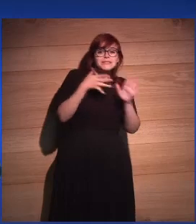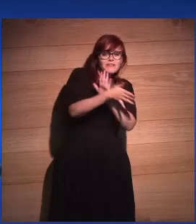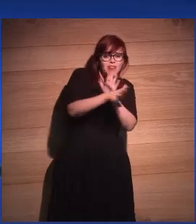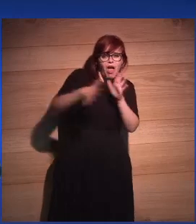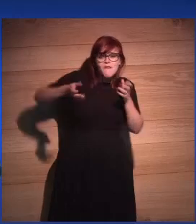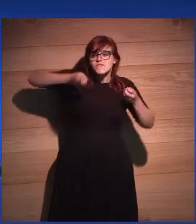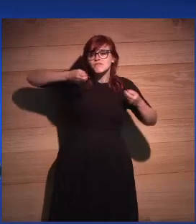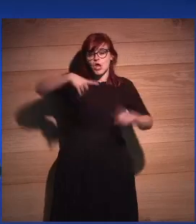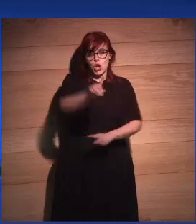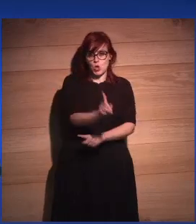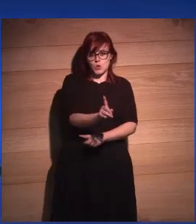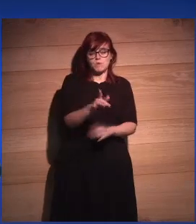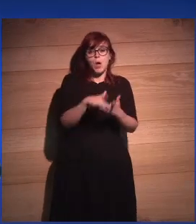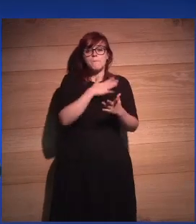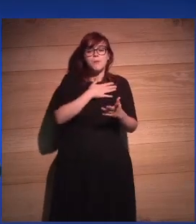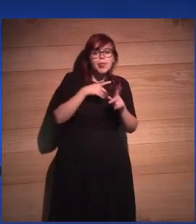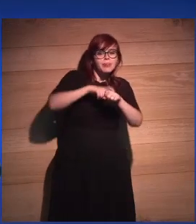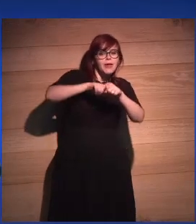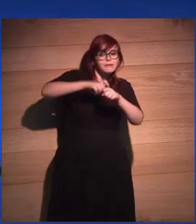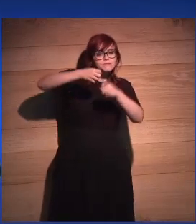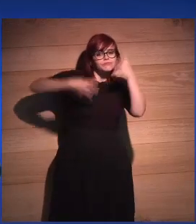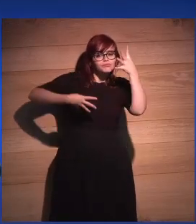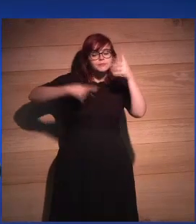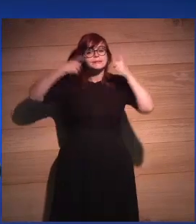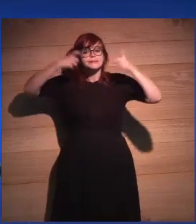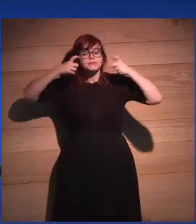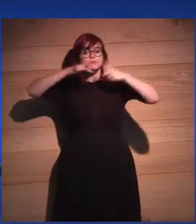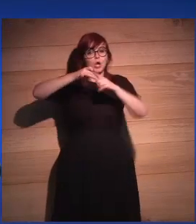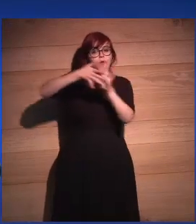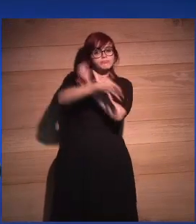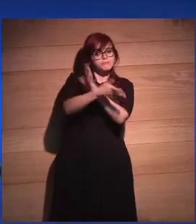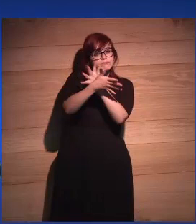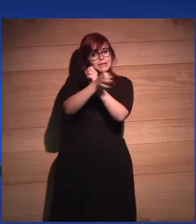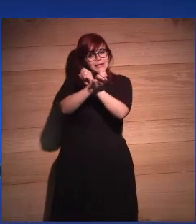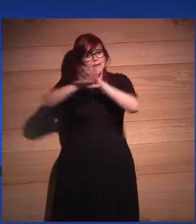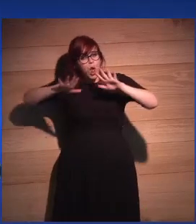definido bien todavía. Vemos propiedades, características que tienen, pero no los hemos definido bien.